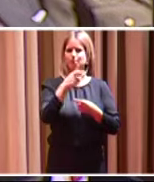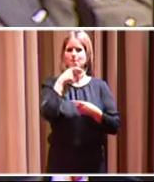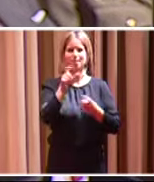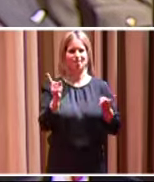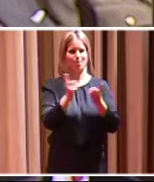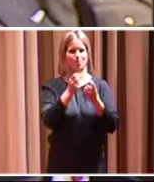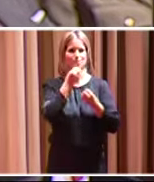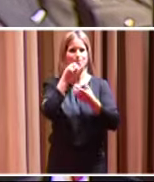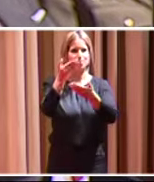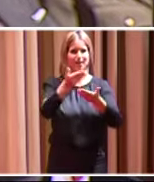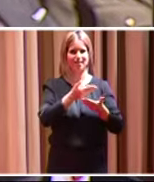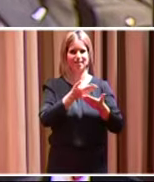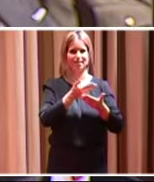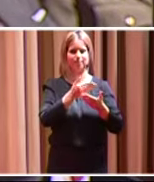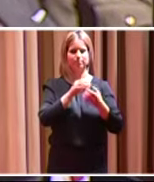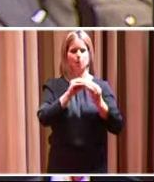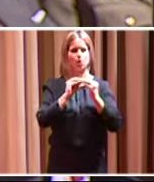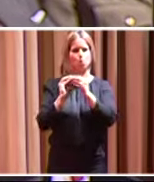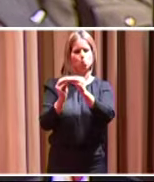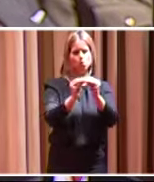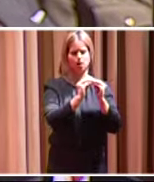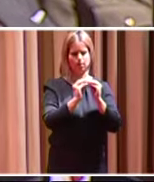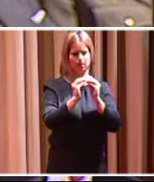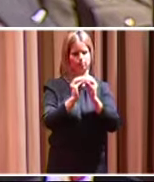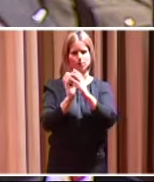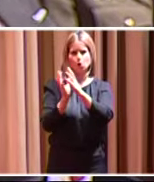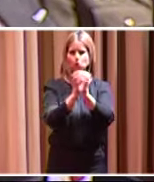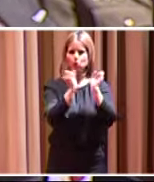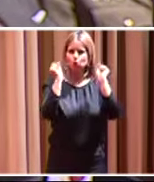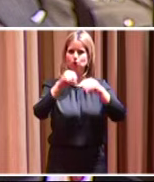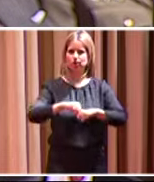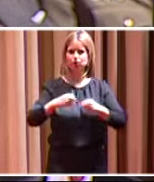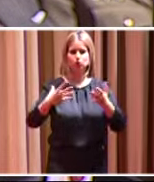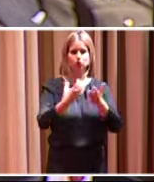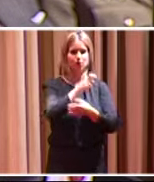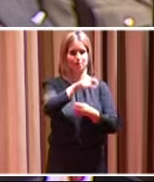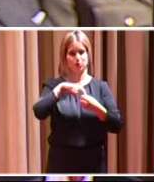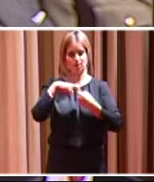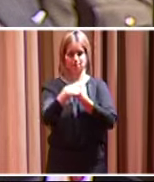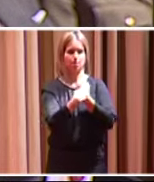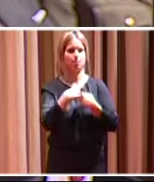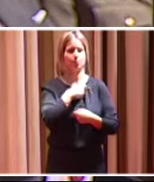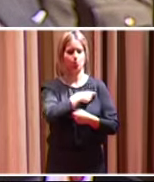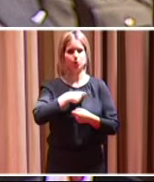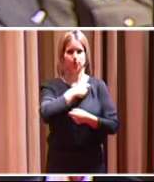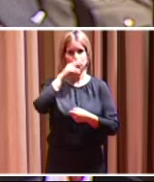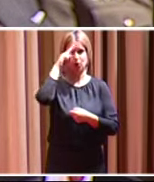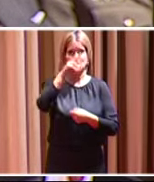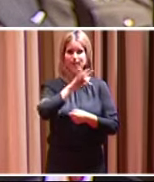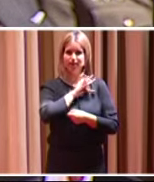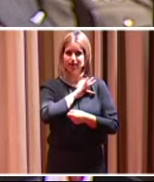palabras de bienvenida la unanimidad y el consenso con el que todos los miembros de la Comisión de Honores y